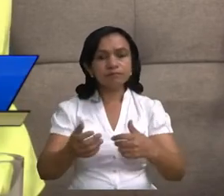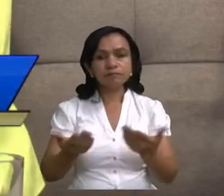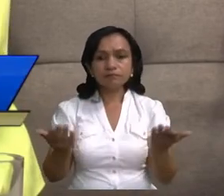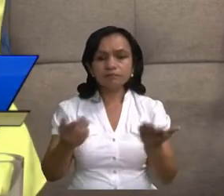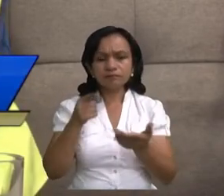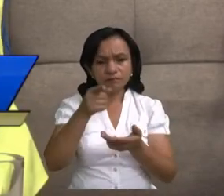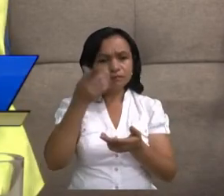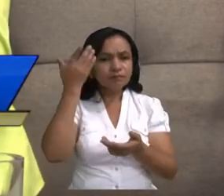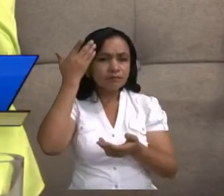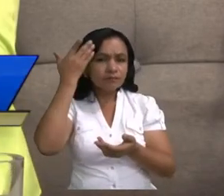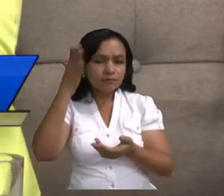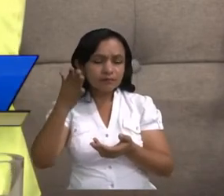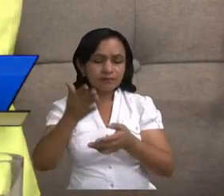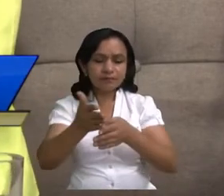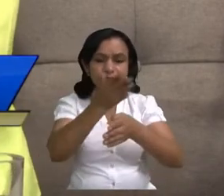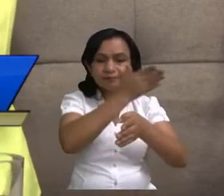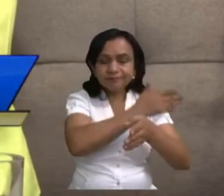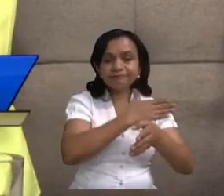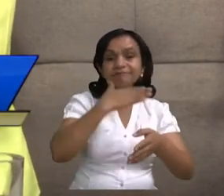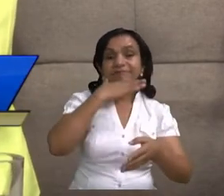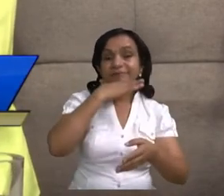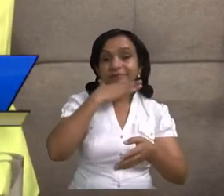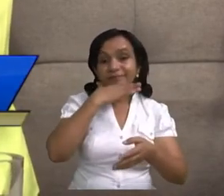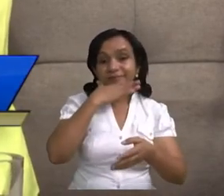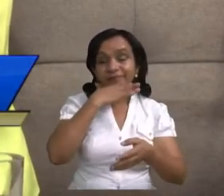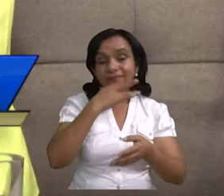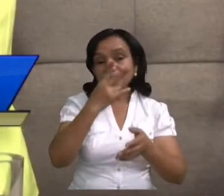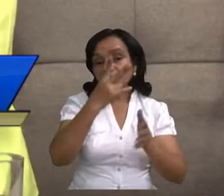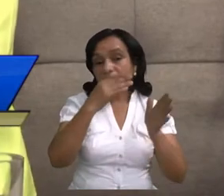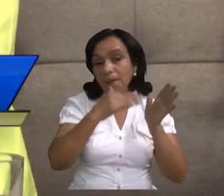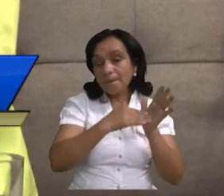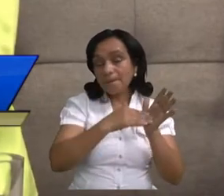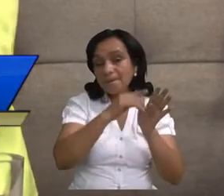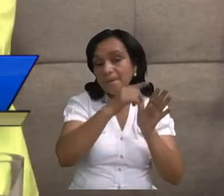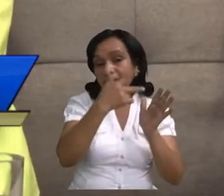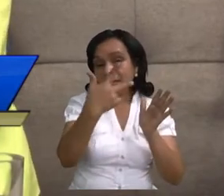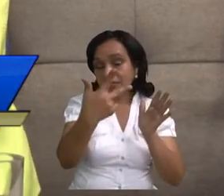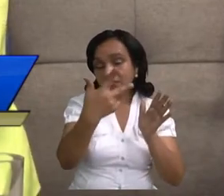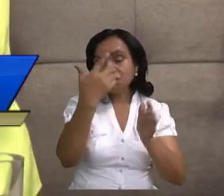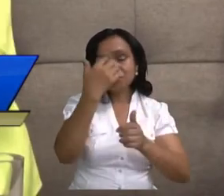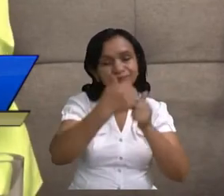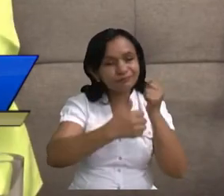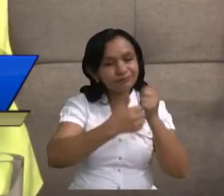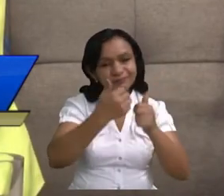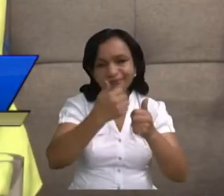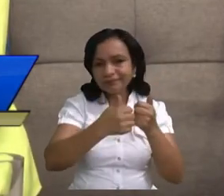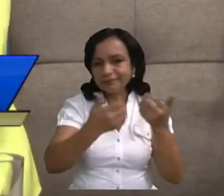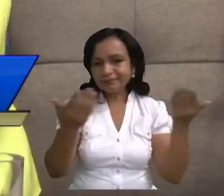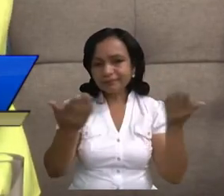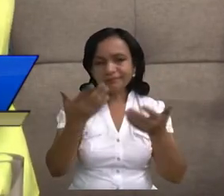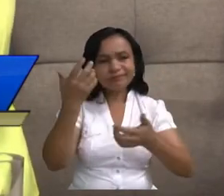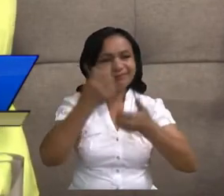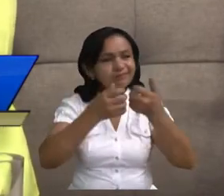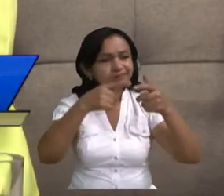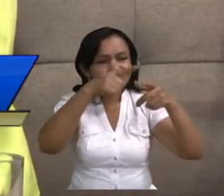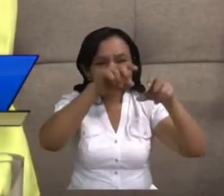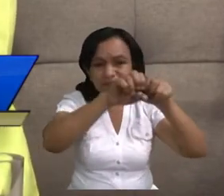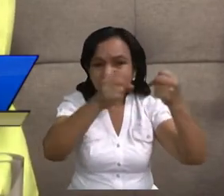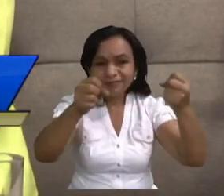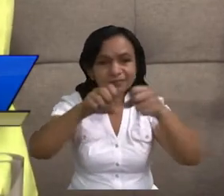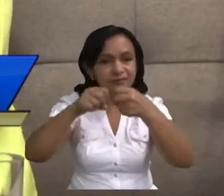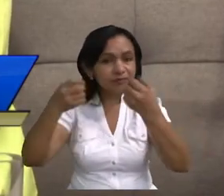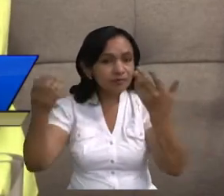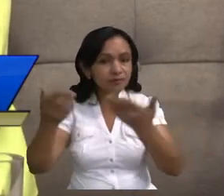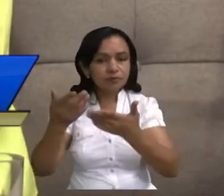ustedes saben que venimos arrastrando dificultades desde 2018 por los temas de los daños y cómo